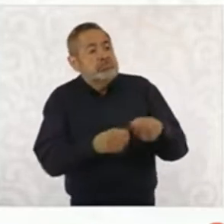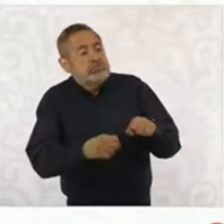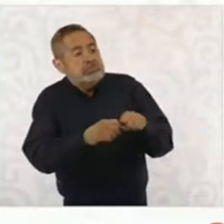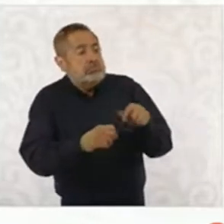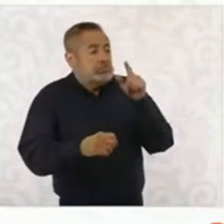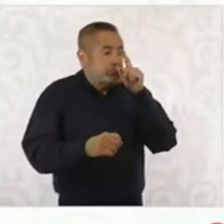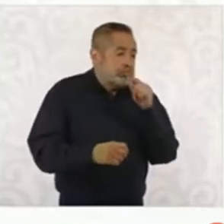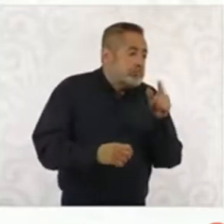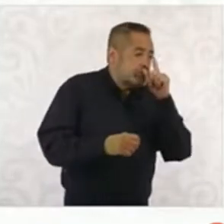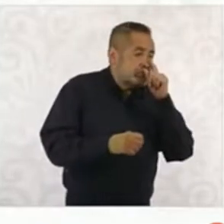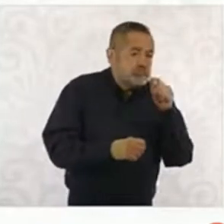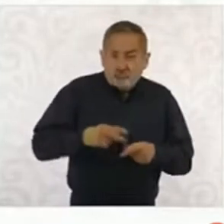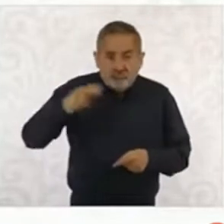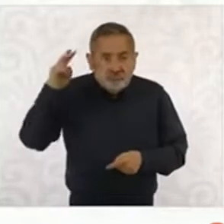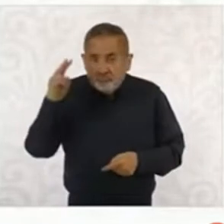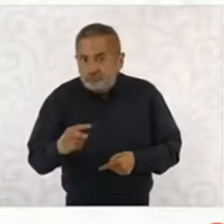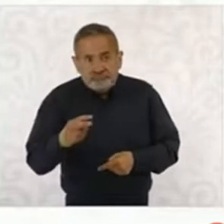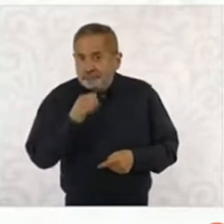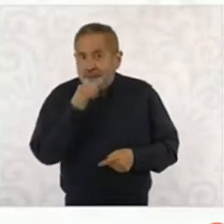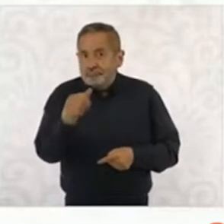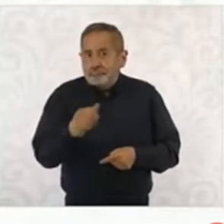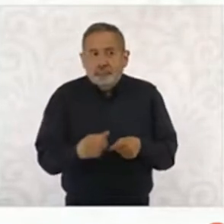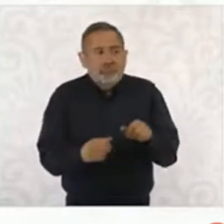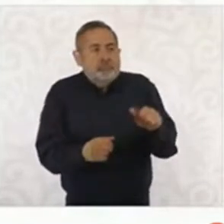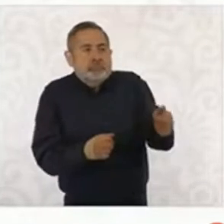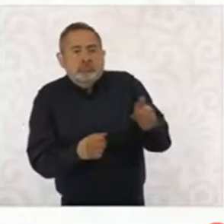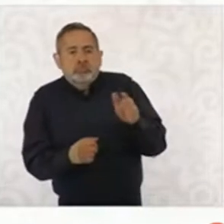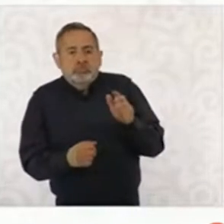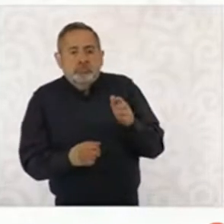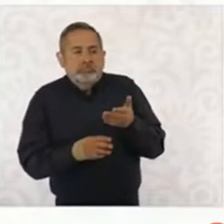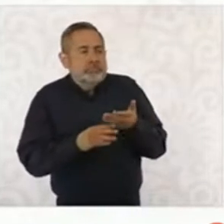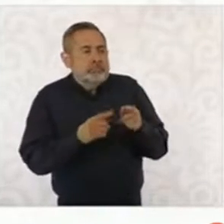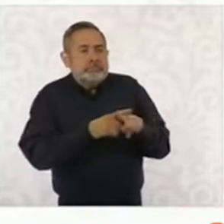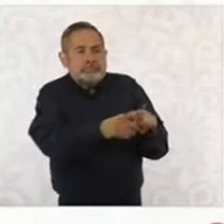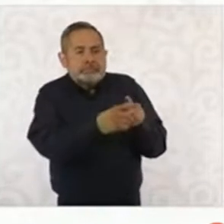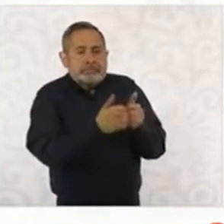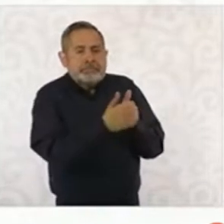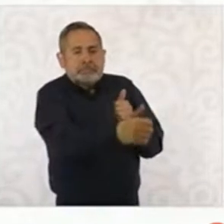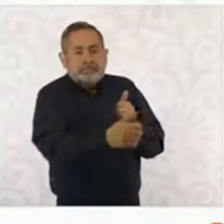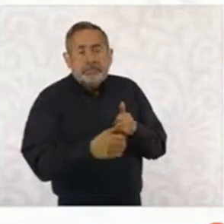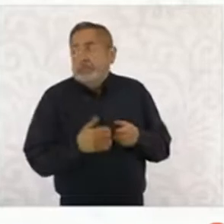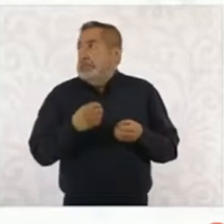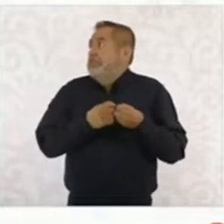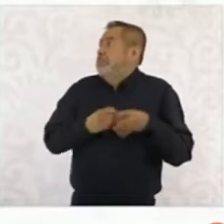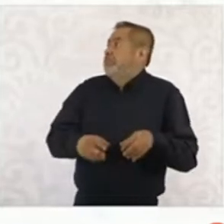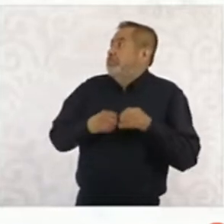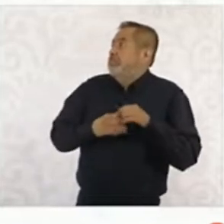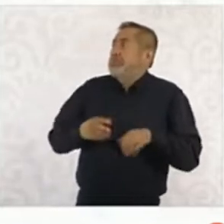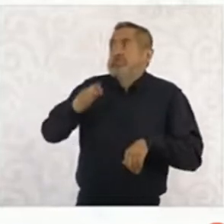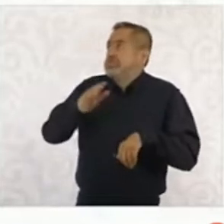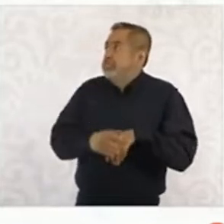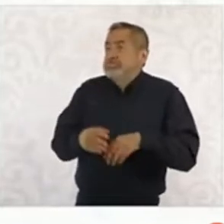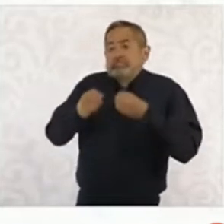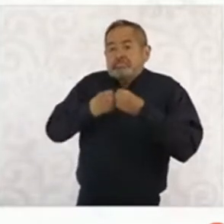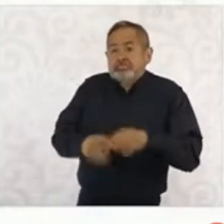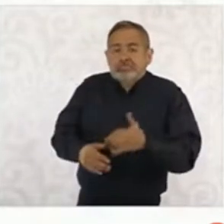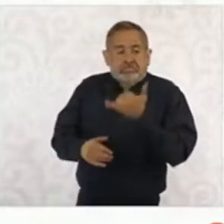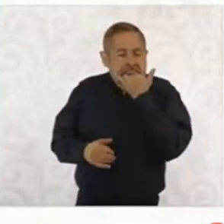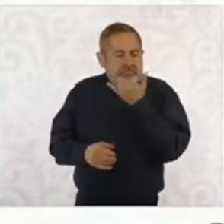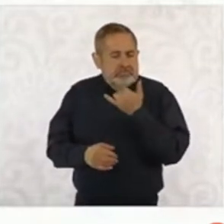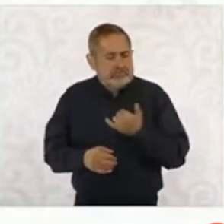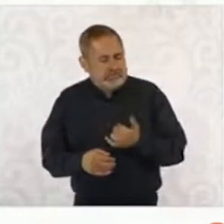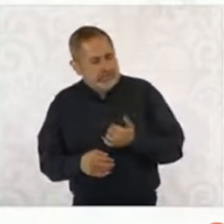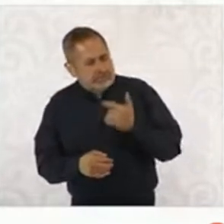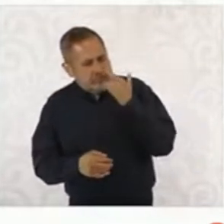eran operaciones reales de la propia empresa y crecieron sus pérdidas. Y aquí,